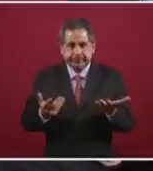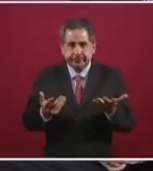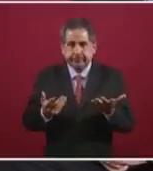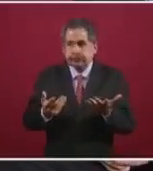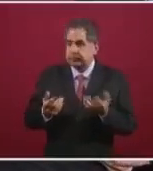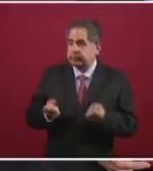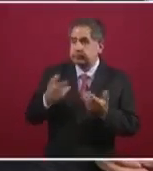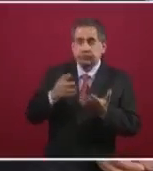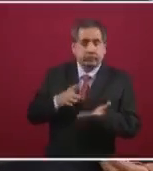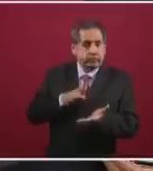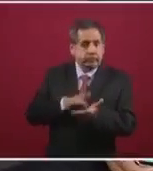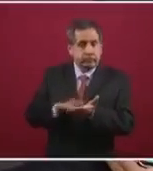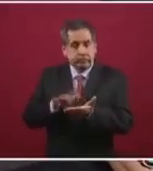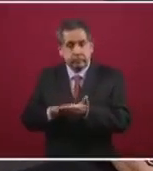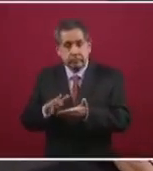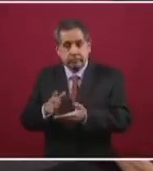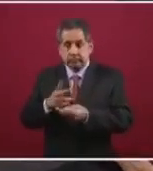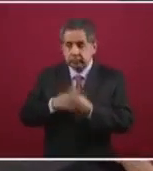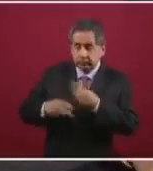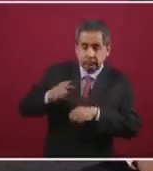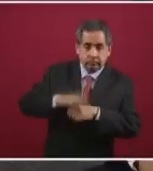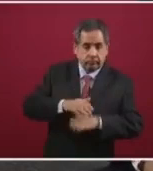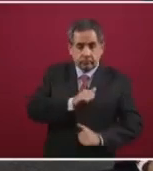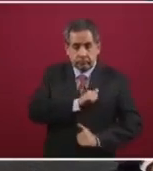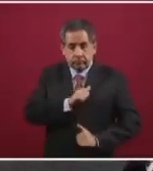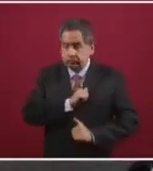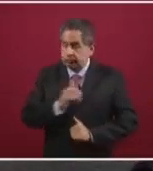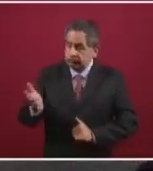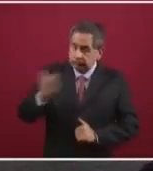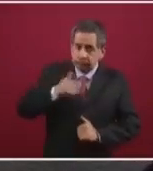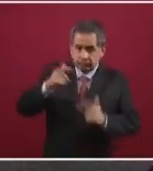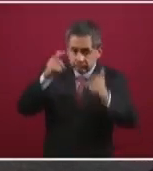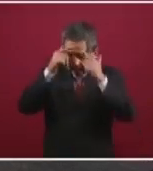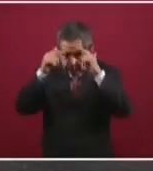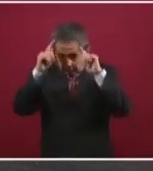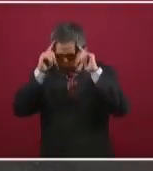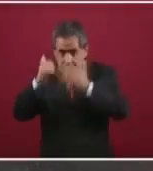contar con el apoyo del Ejército, de la Marina,